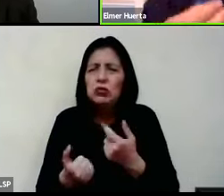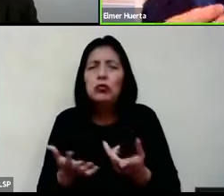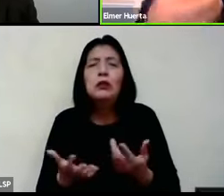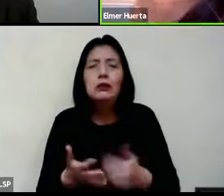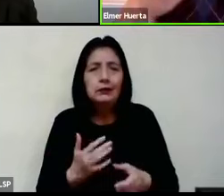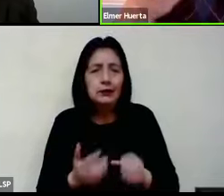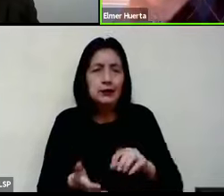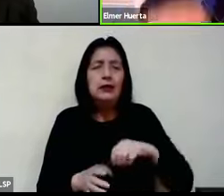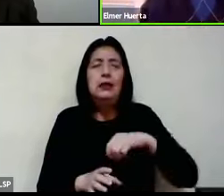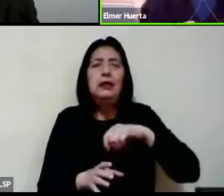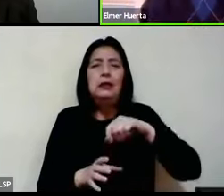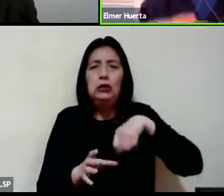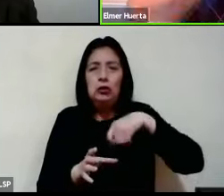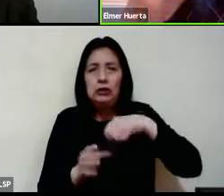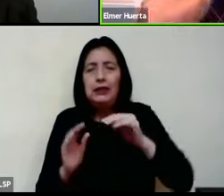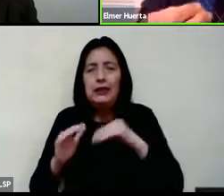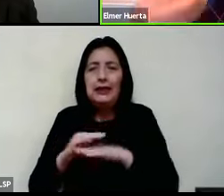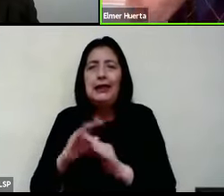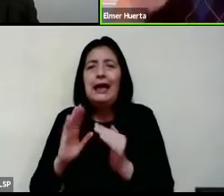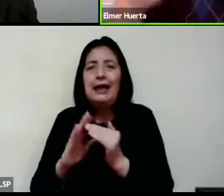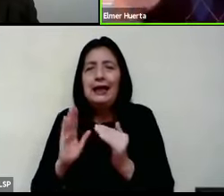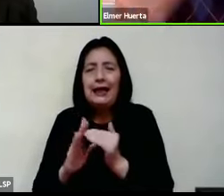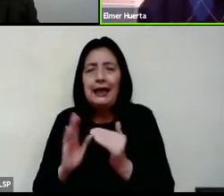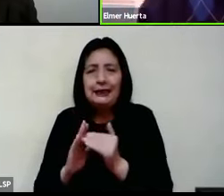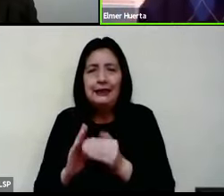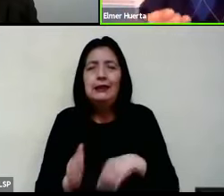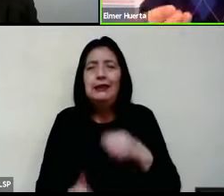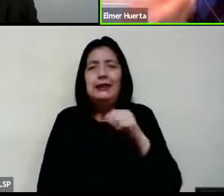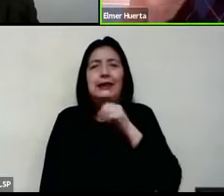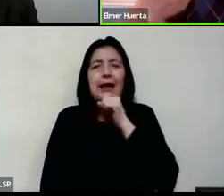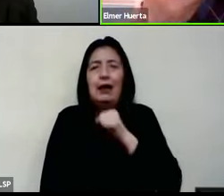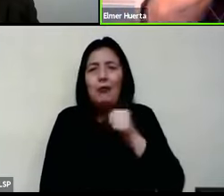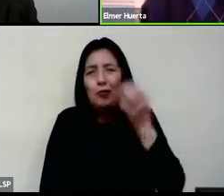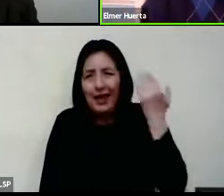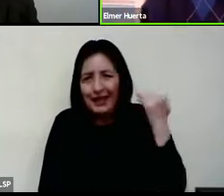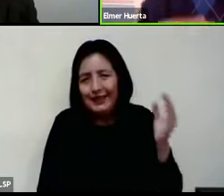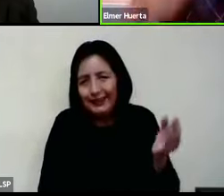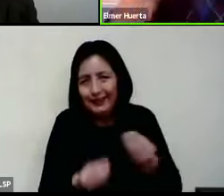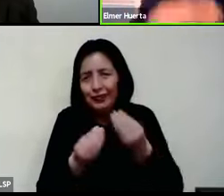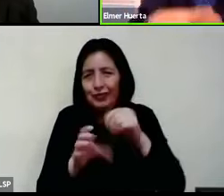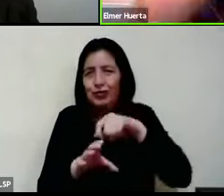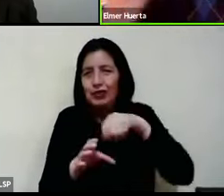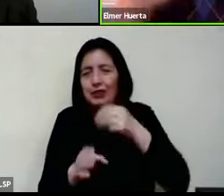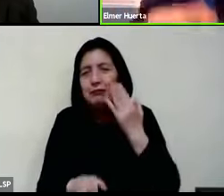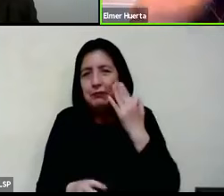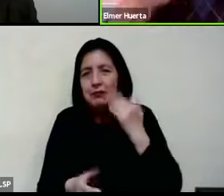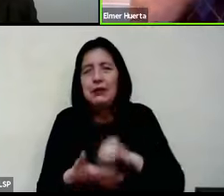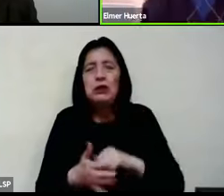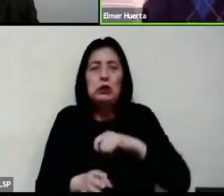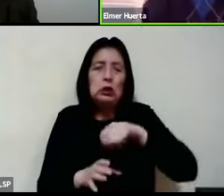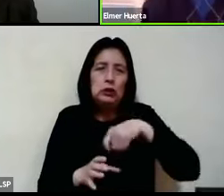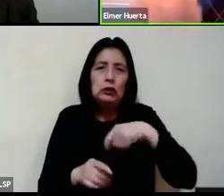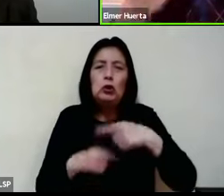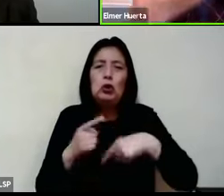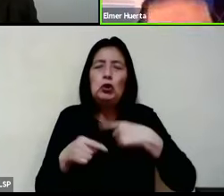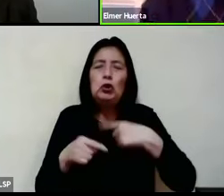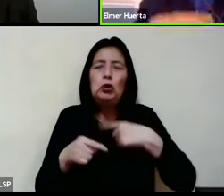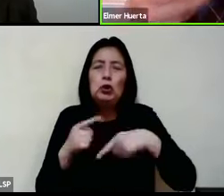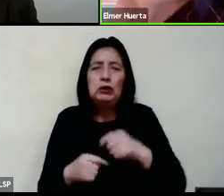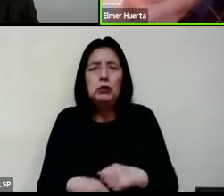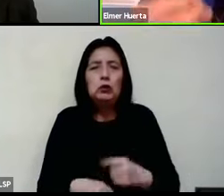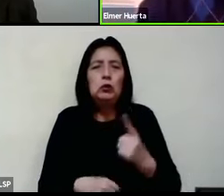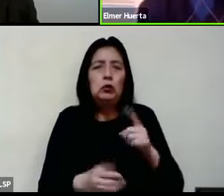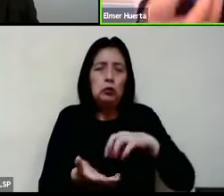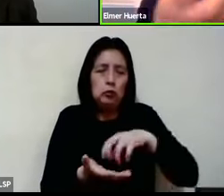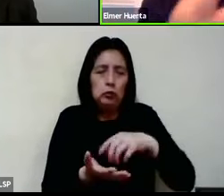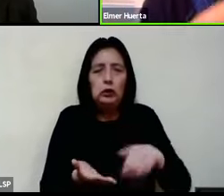que se cocina en la casa, la que nos daban nuestras abuelas, nuestras mamás, cocinada todos los días. Un